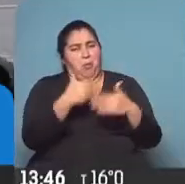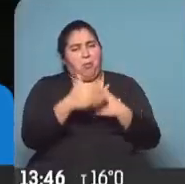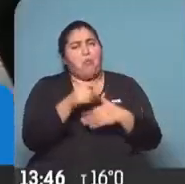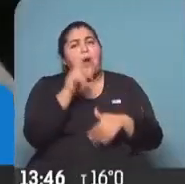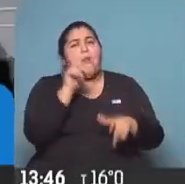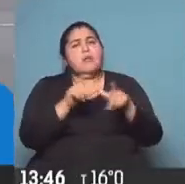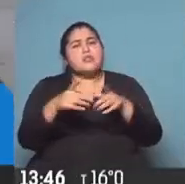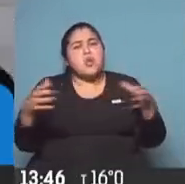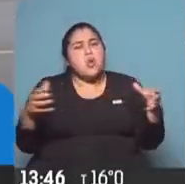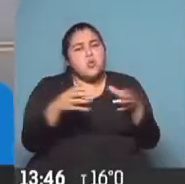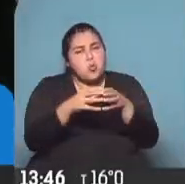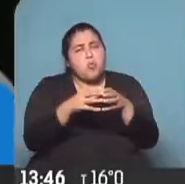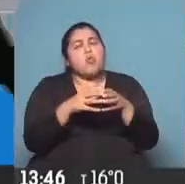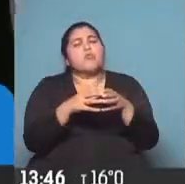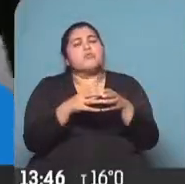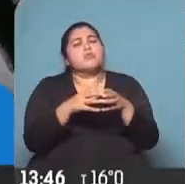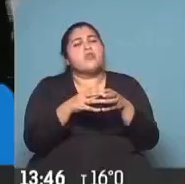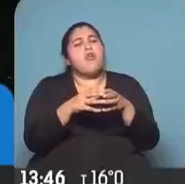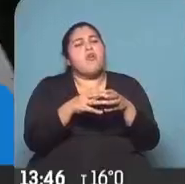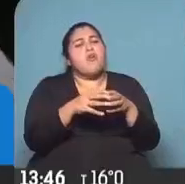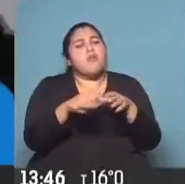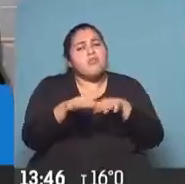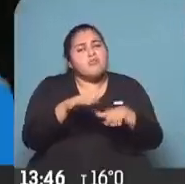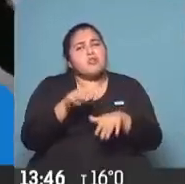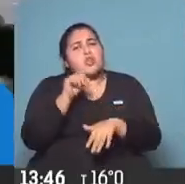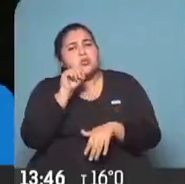oficiales haciendo su función